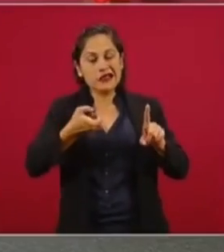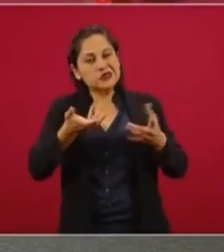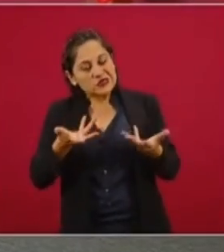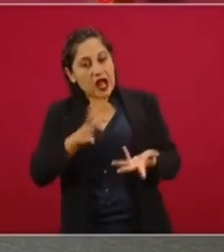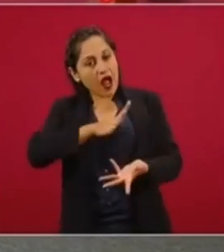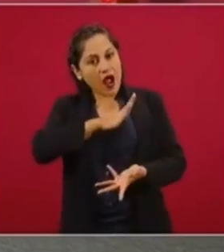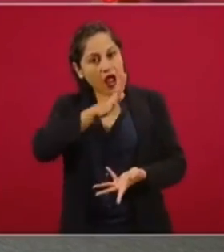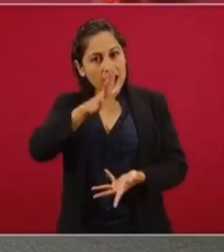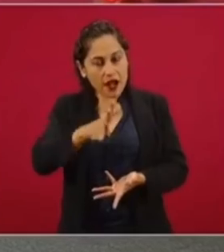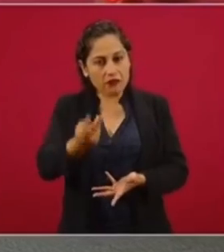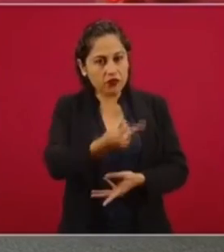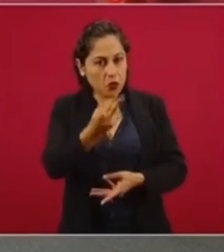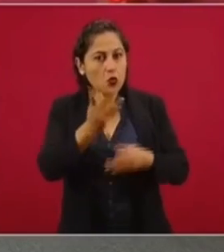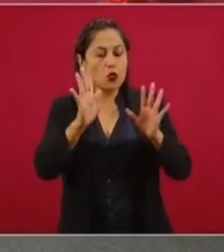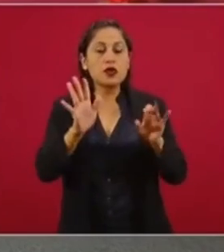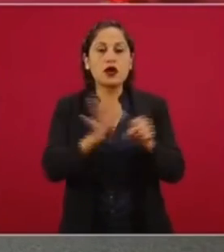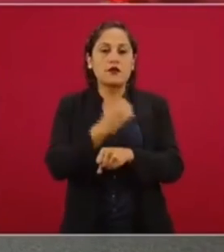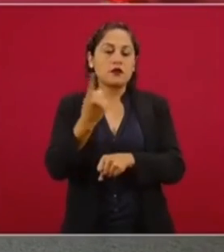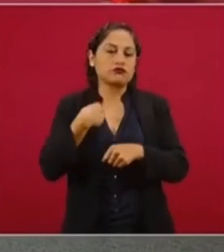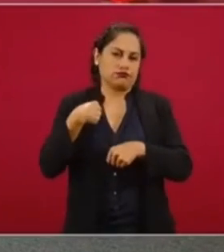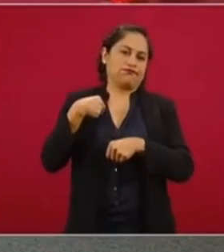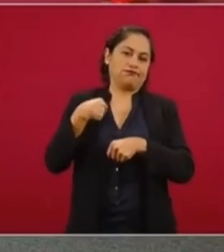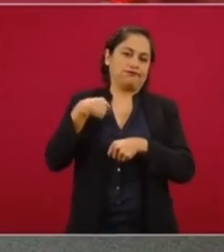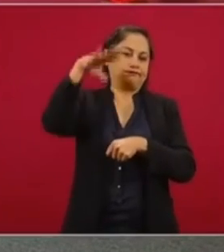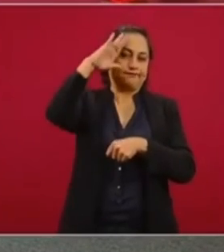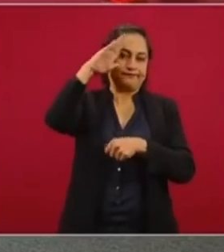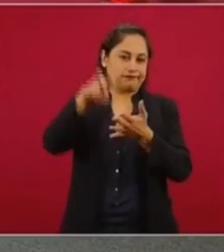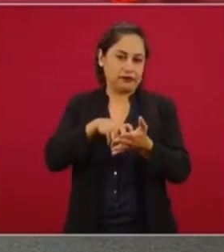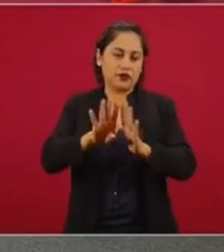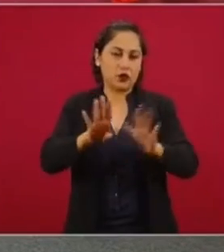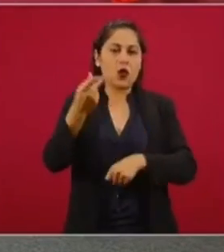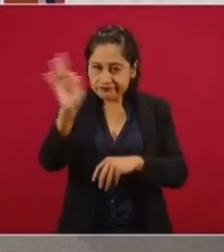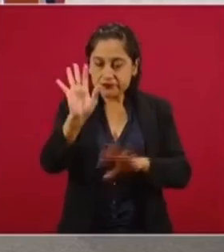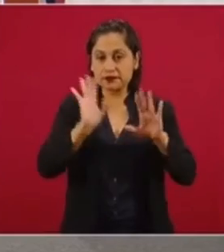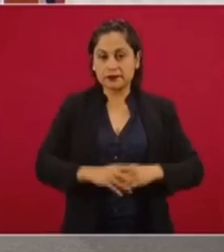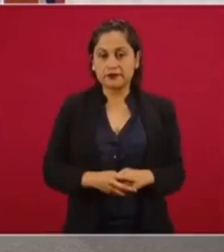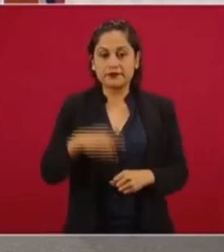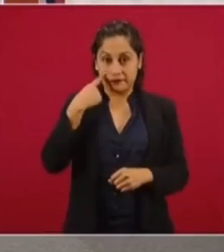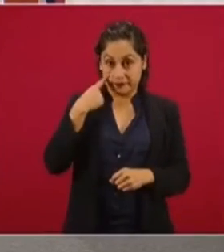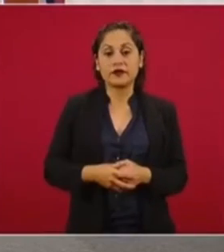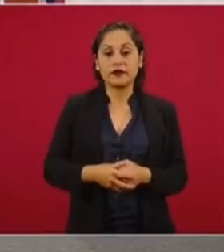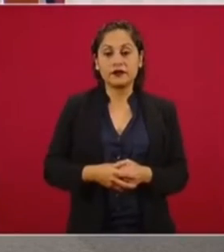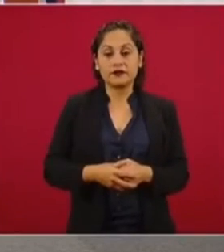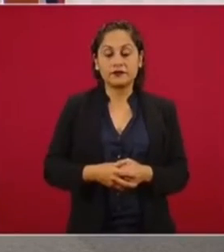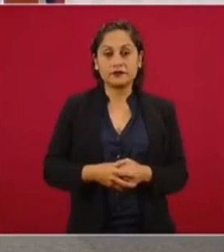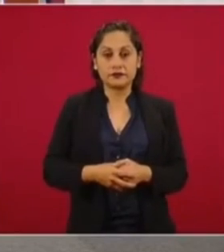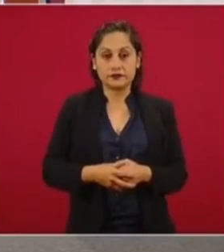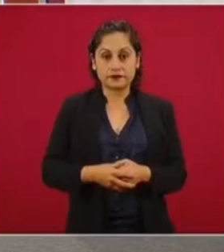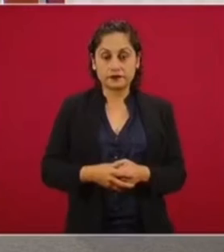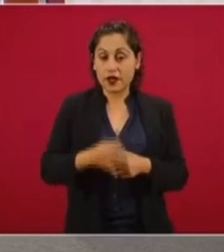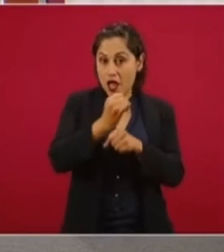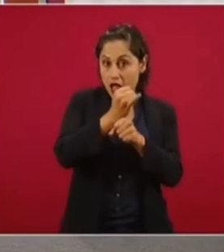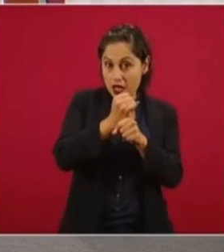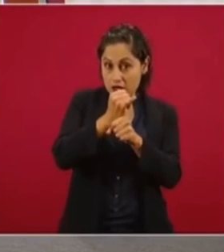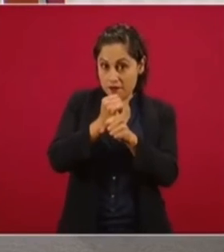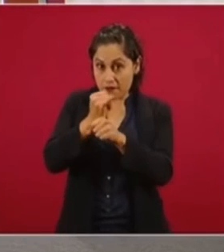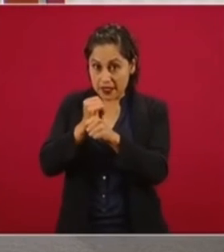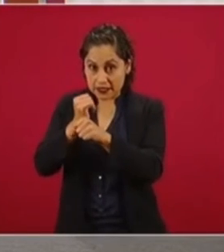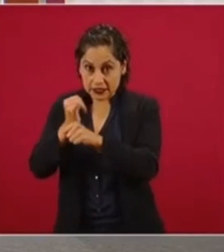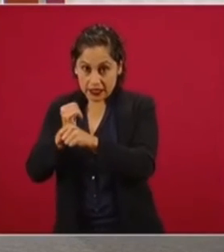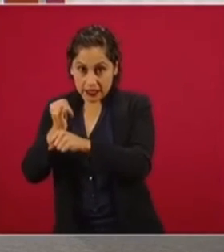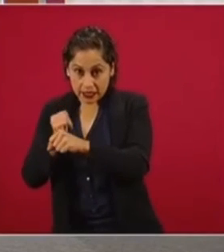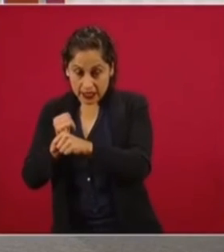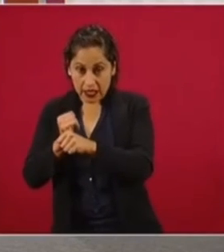sería este mucho, pero sí, un poco clara, ¿estás de acuerdo o no? Que se lleven a cabo las acciones